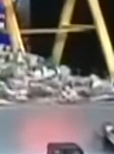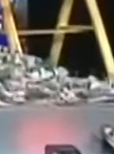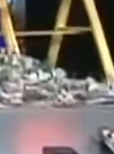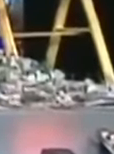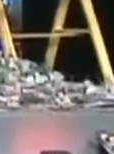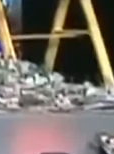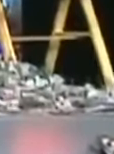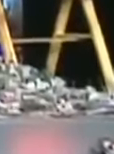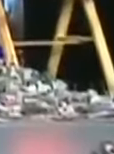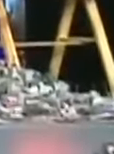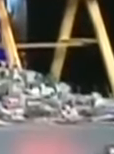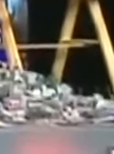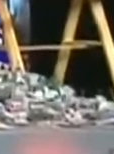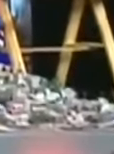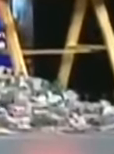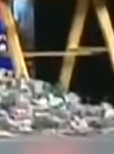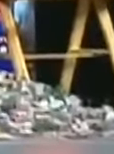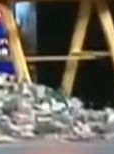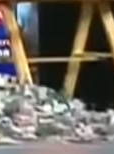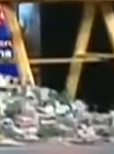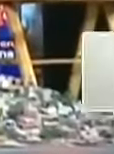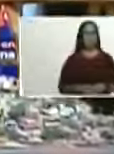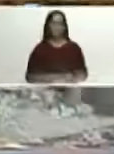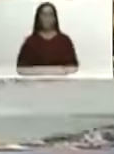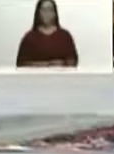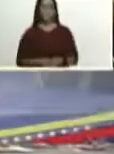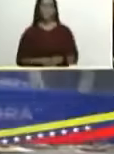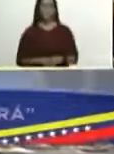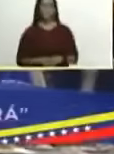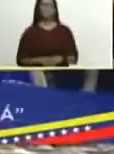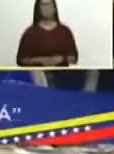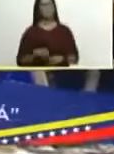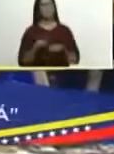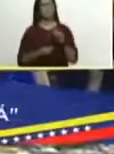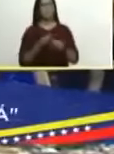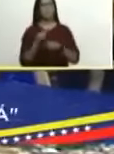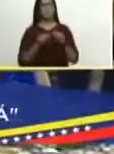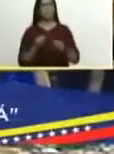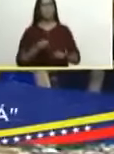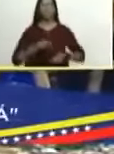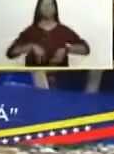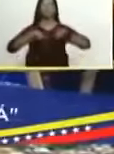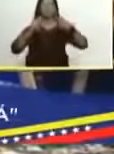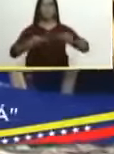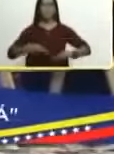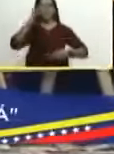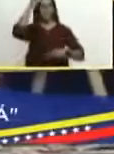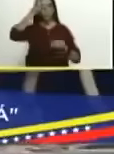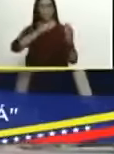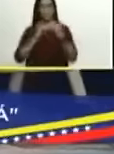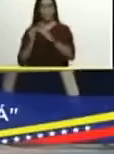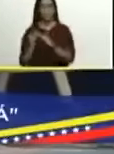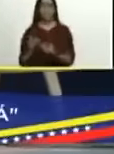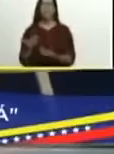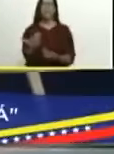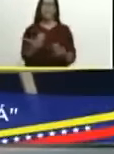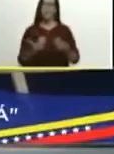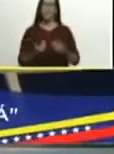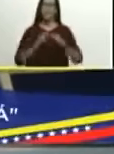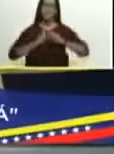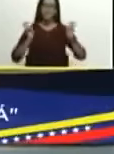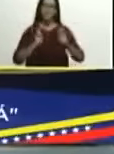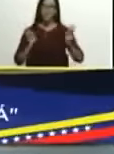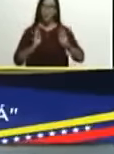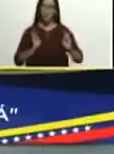que hacen los consejos comunales para hacer su renovación, viene el tema del levantamiento de la